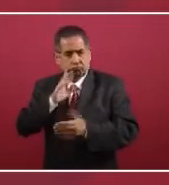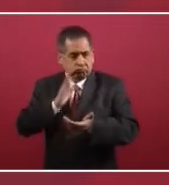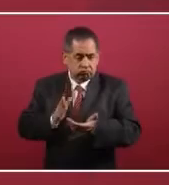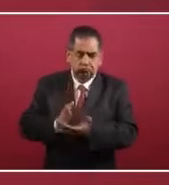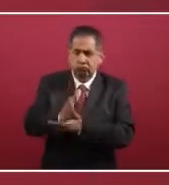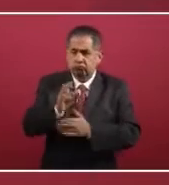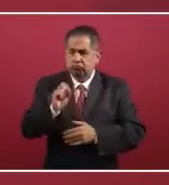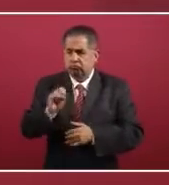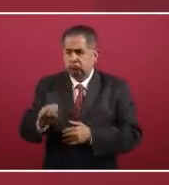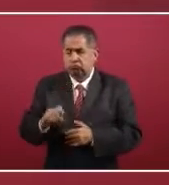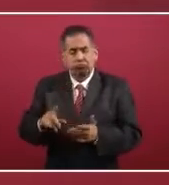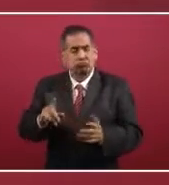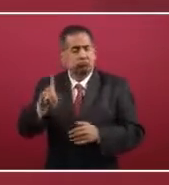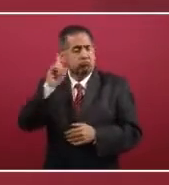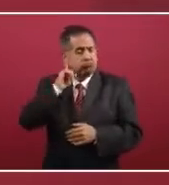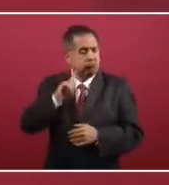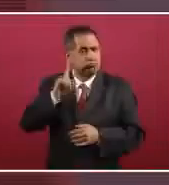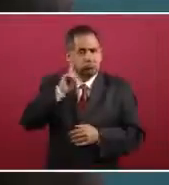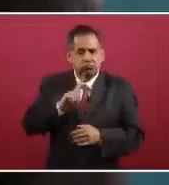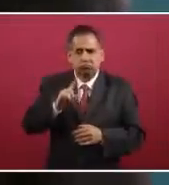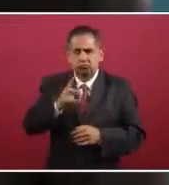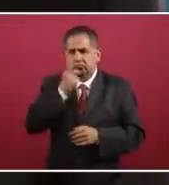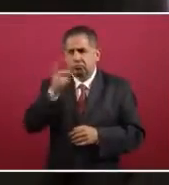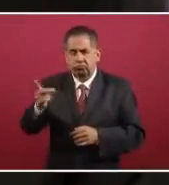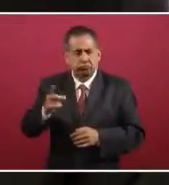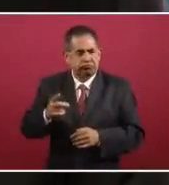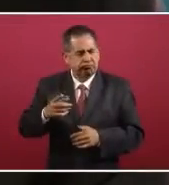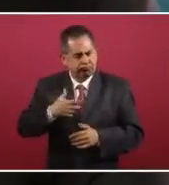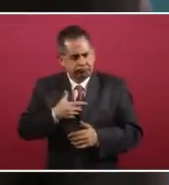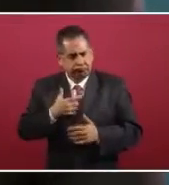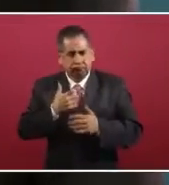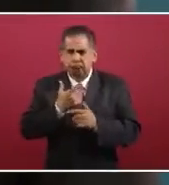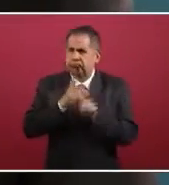entendiendo que la libertad no se implora, se conquista.